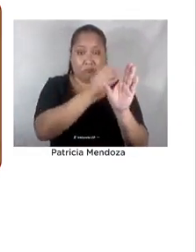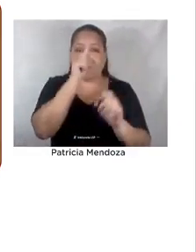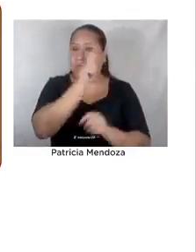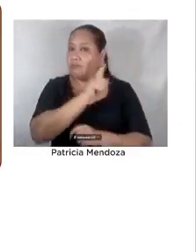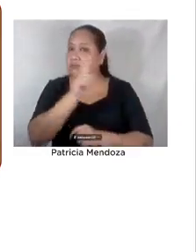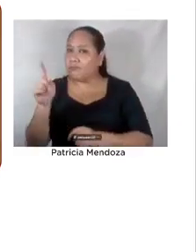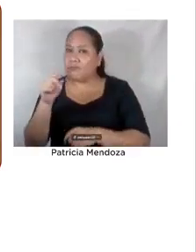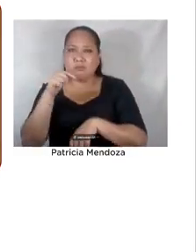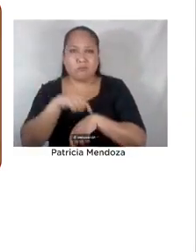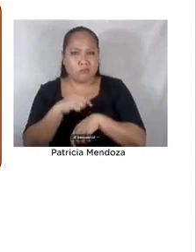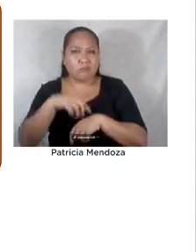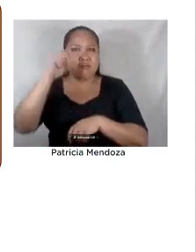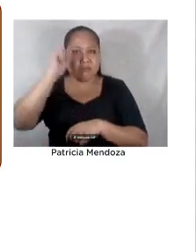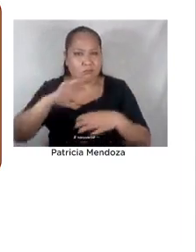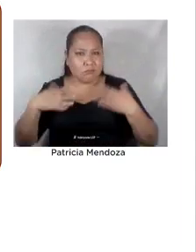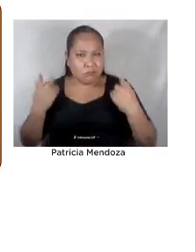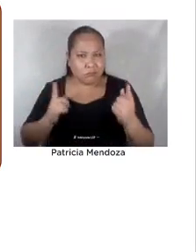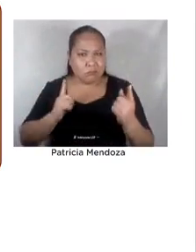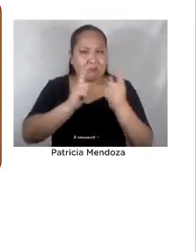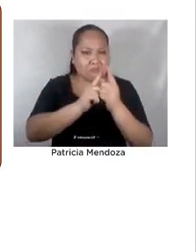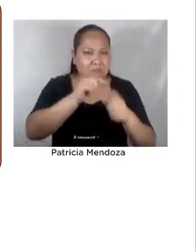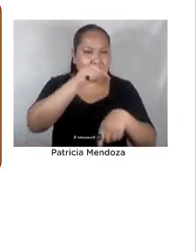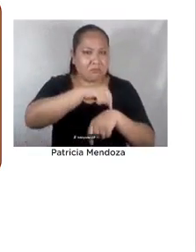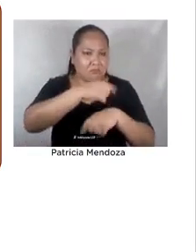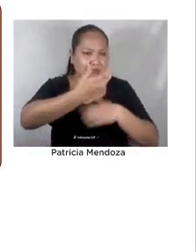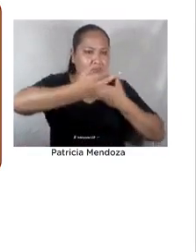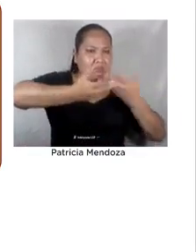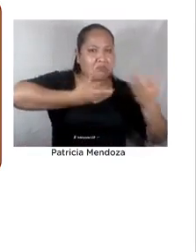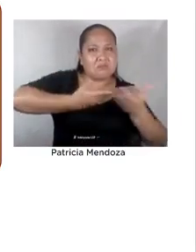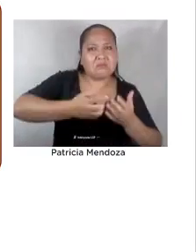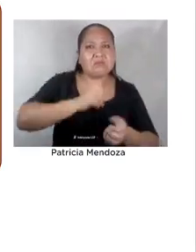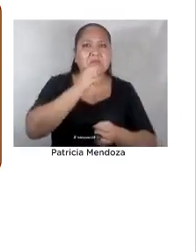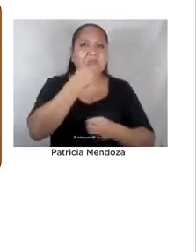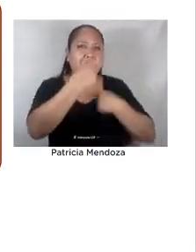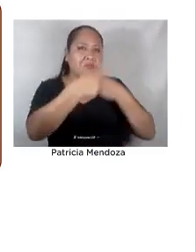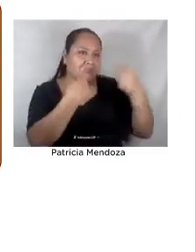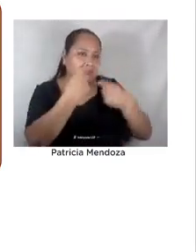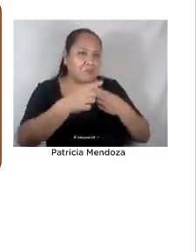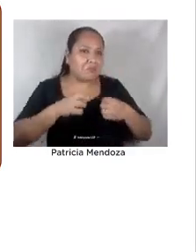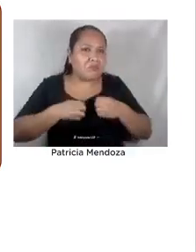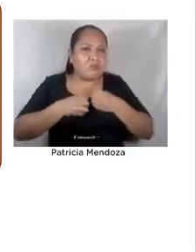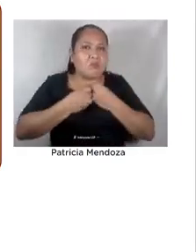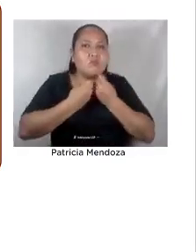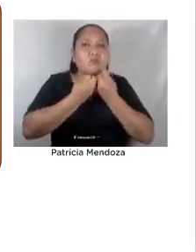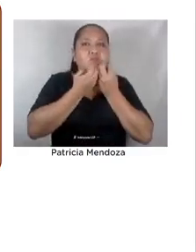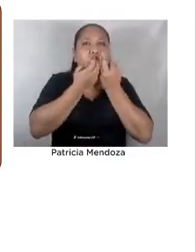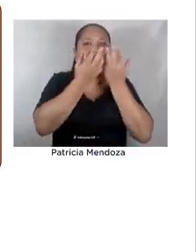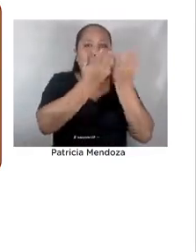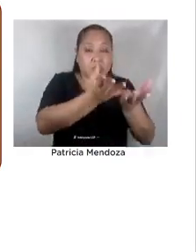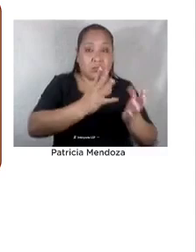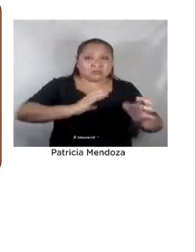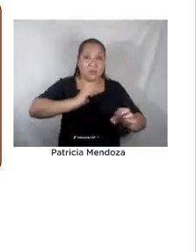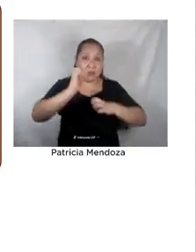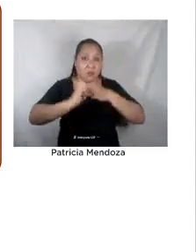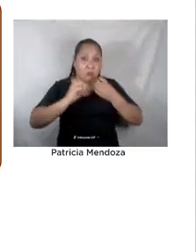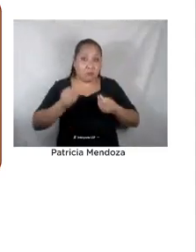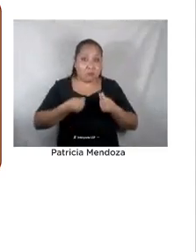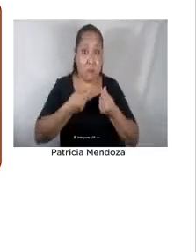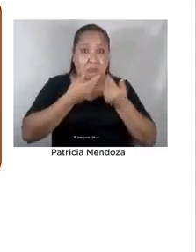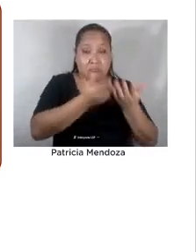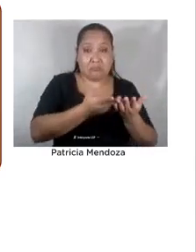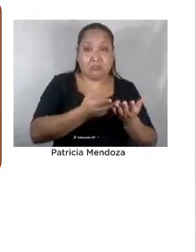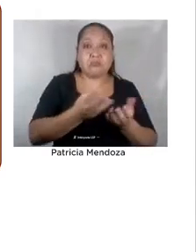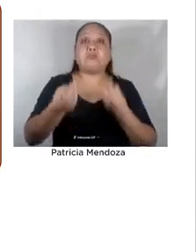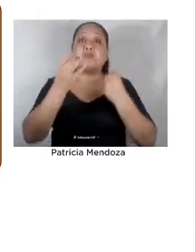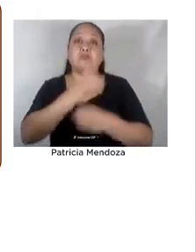también a nosotros mismos para poder conversar, para poder expresar nuestras emociones, cómo nos estamos sintiendo, que como bien nos ha